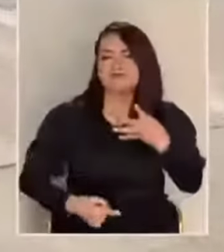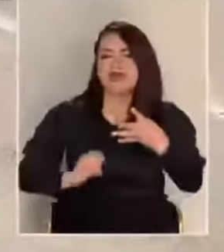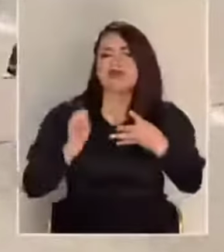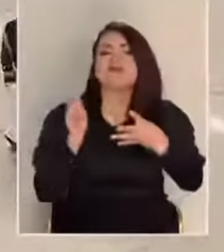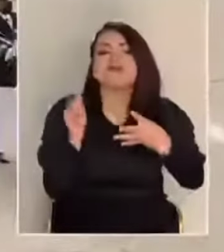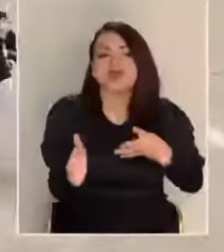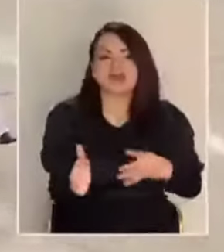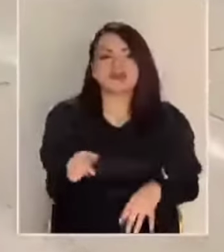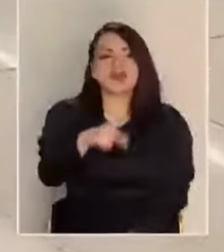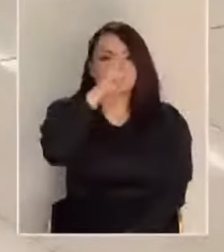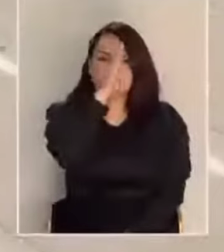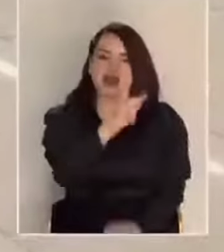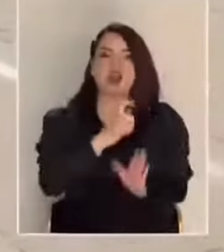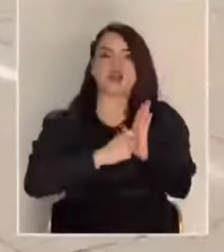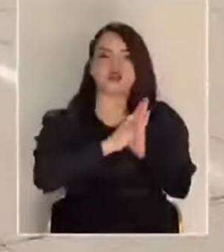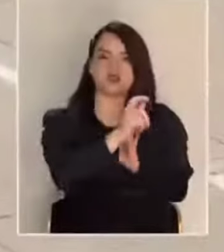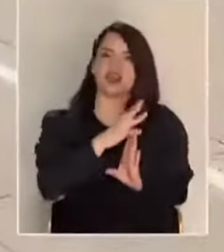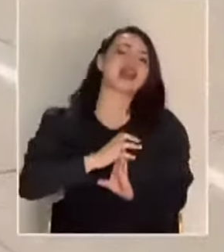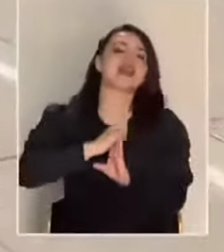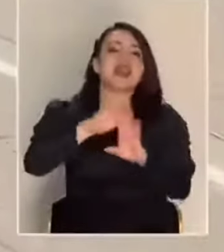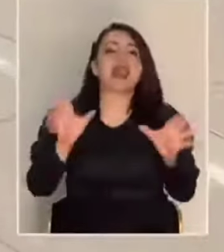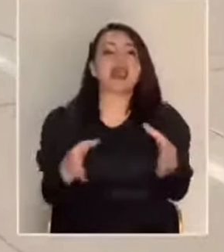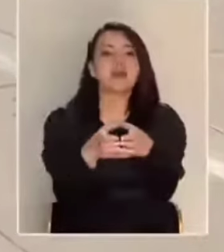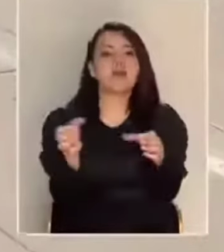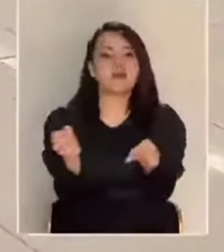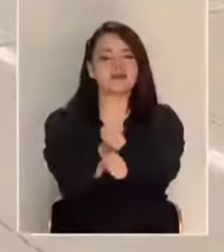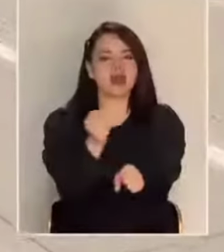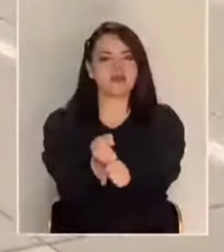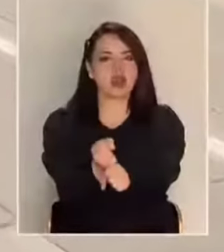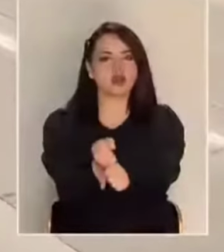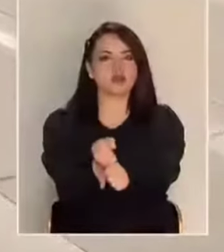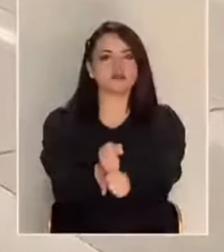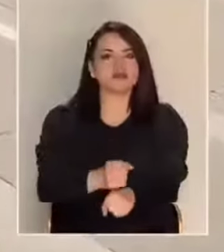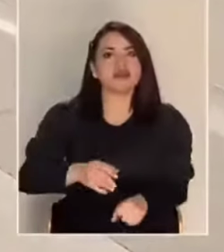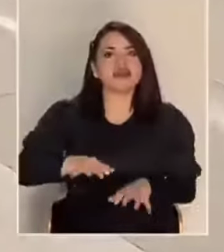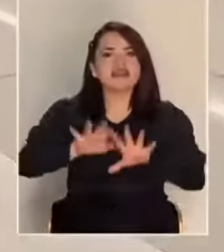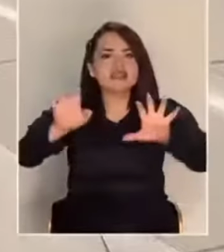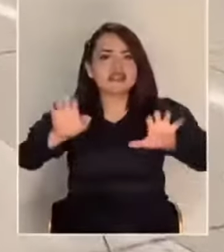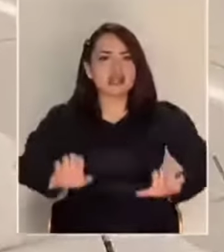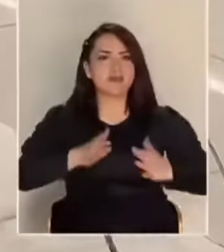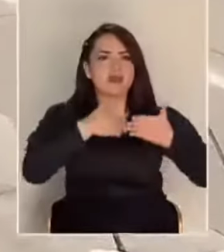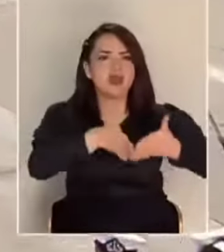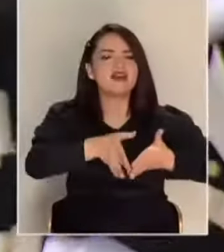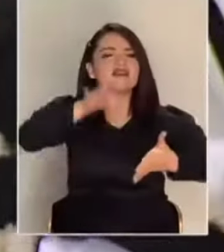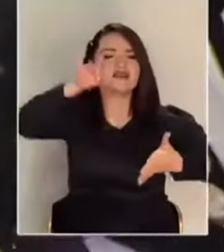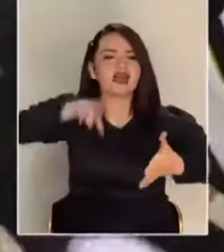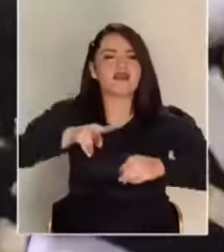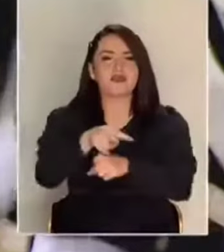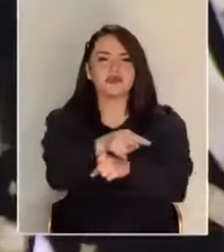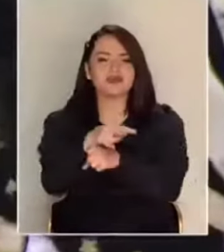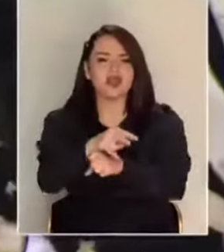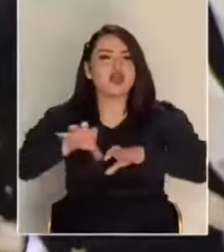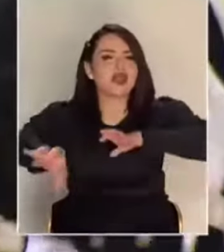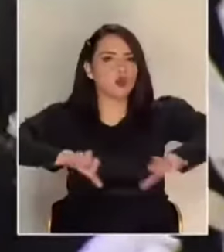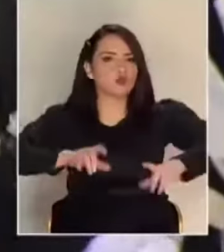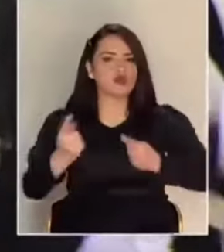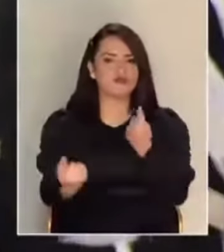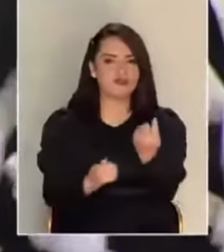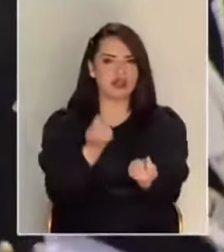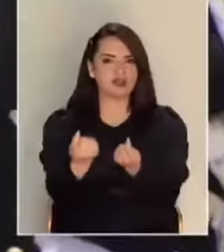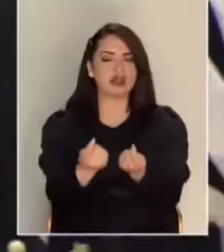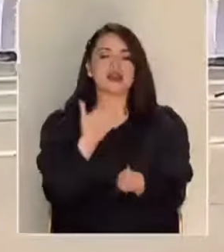ser reconocidos como líderes de equipos de trabajo, operadores de sistemas navales y administradores de recursos financieros